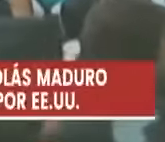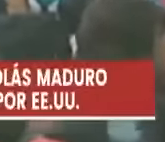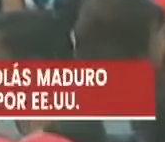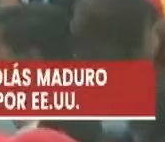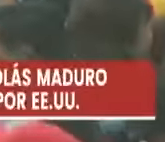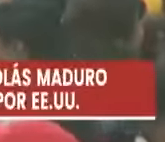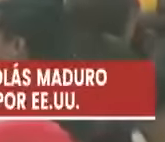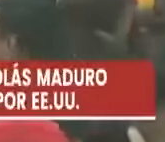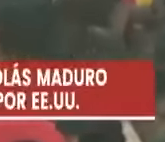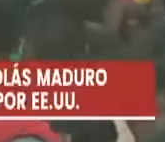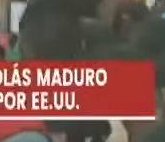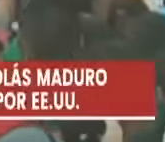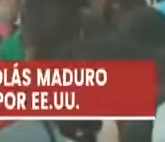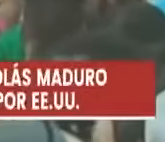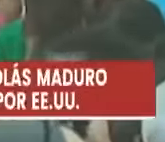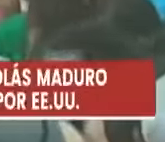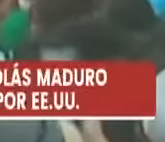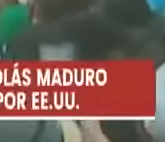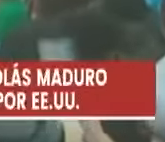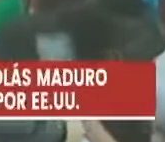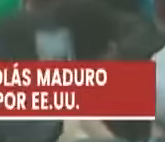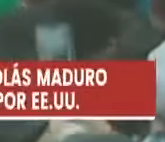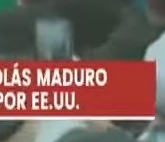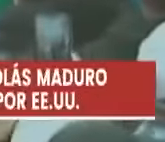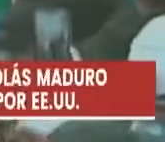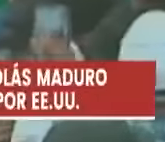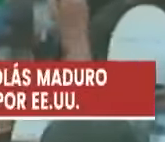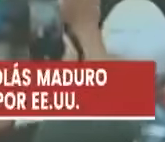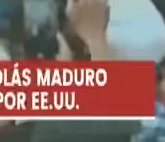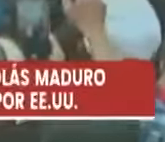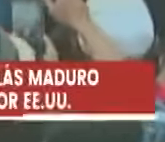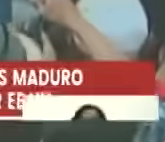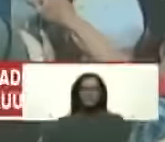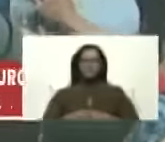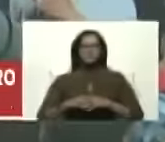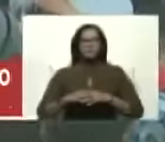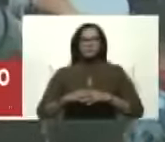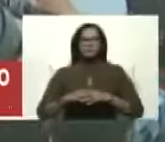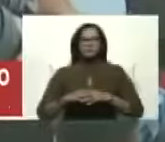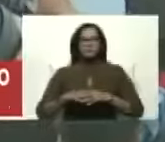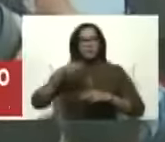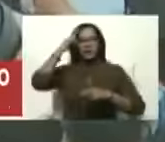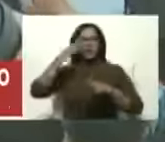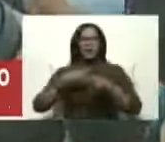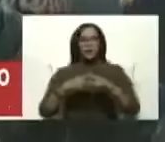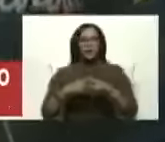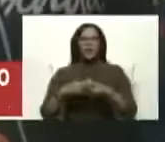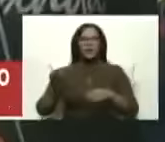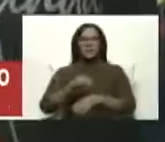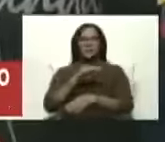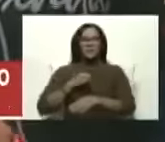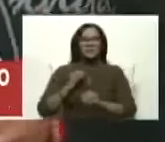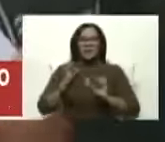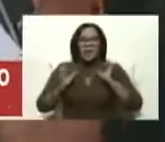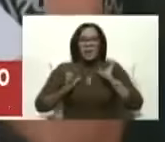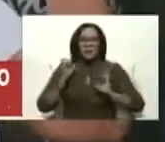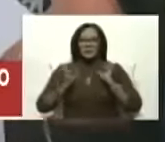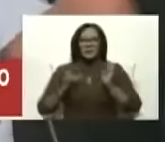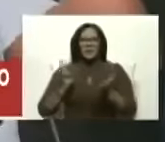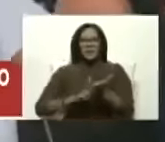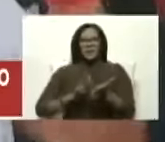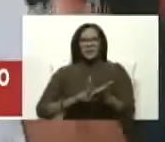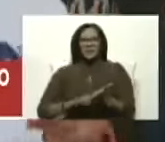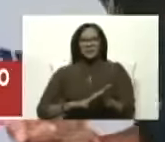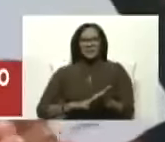Guatireños, guatireñas, qué honor estar aquí con ustedes. Y esa musiquita ya nos entusiasma, ¿verdad?